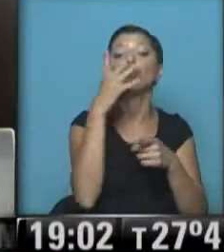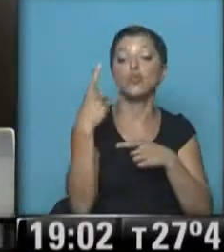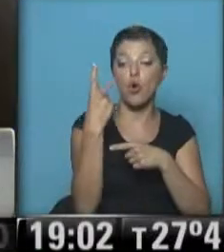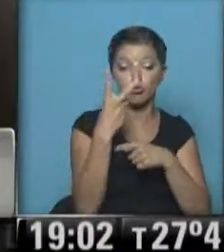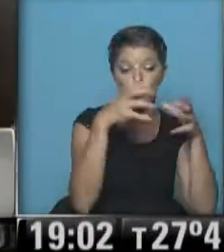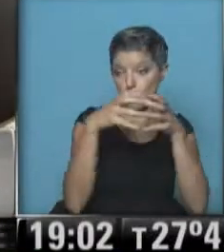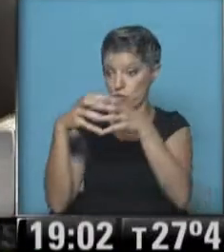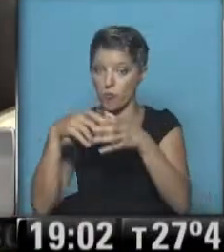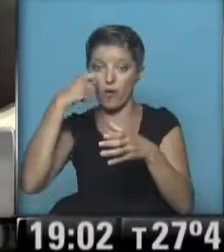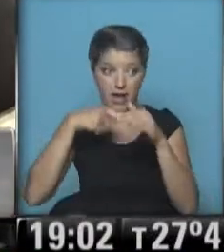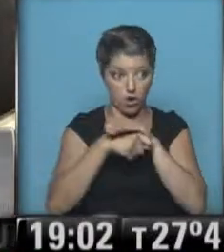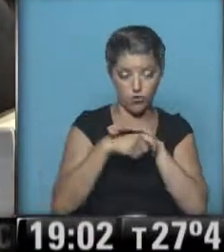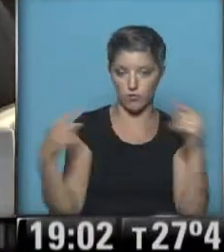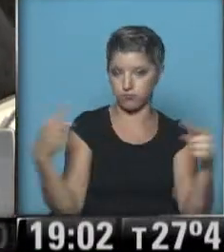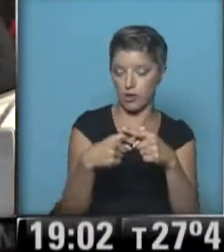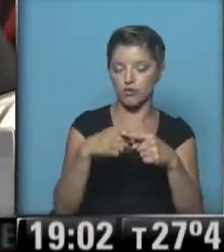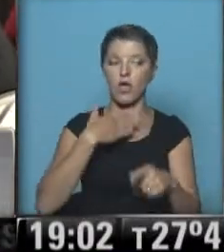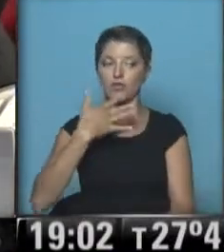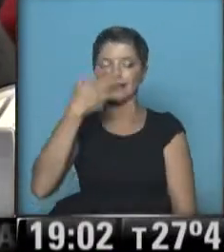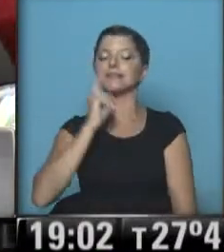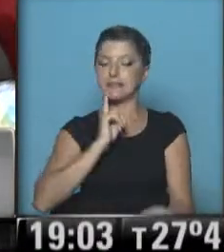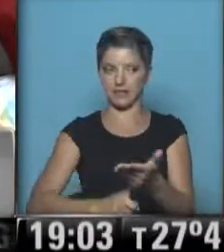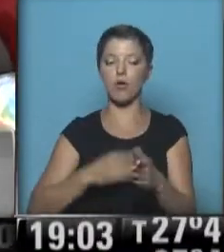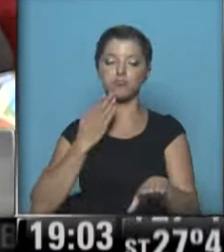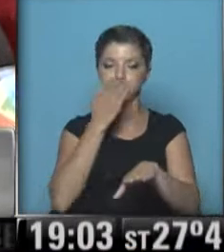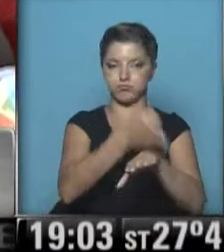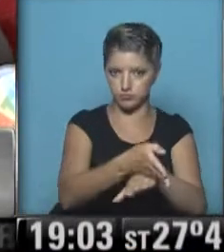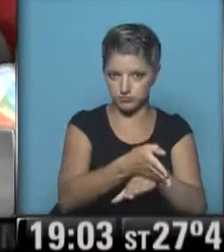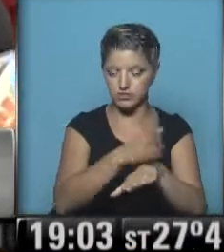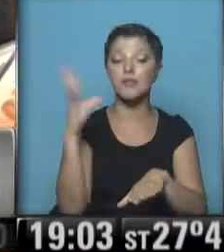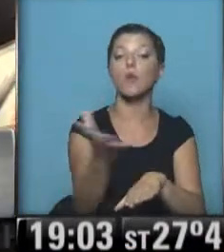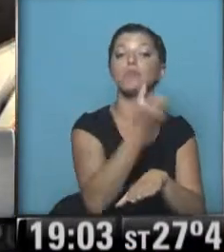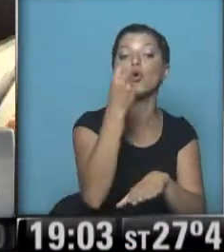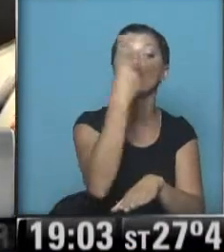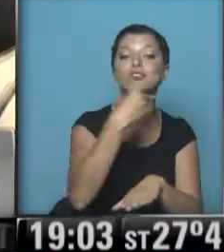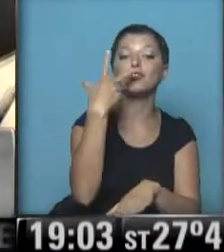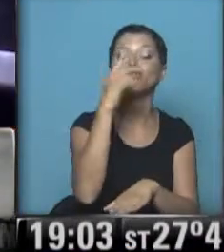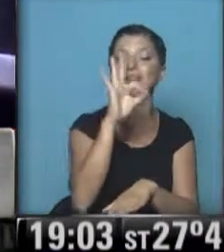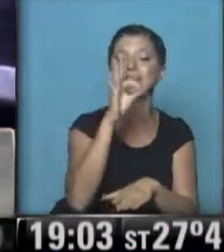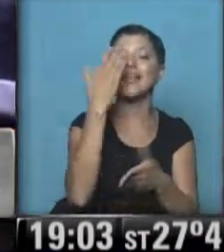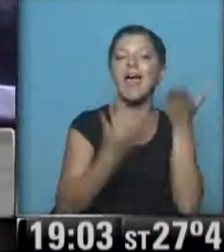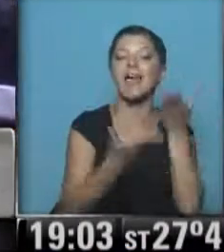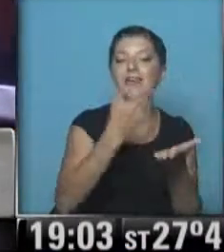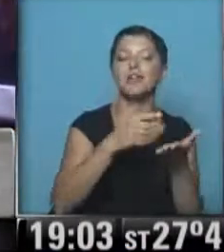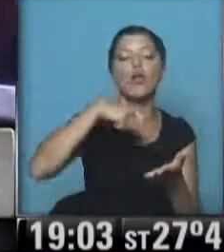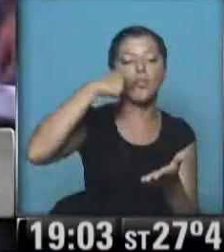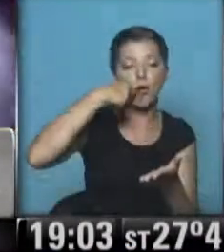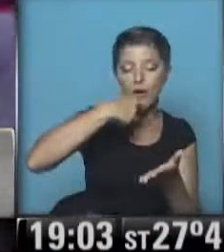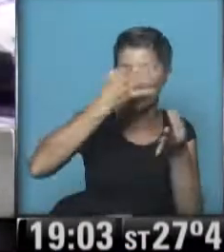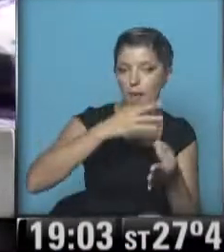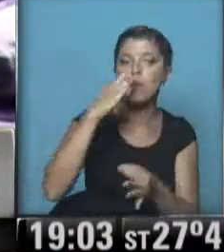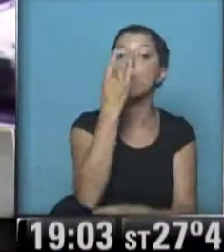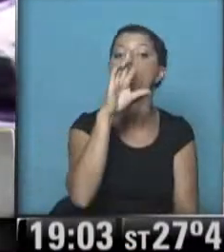de narcocriminales, así que se decidió actuar rápidamente. Se secuestró 230 kilos de droga, de cocaína de máxima pureza,